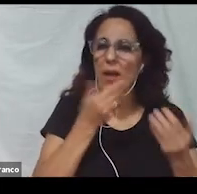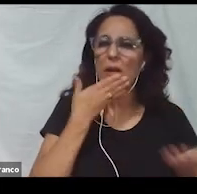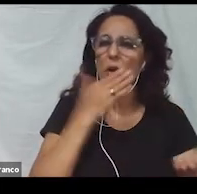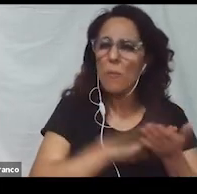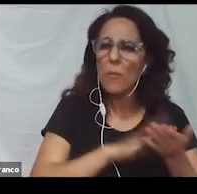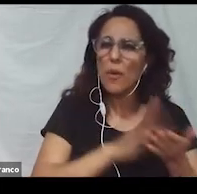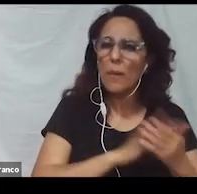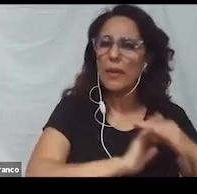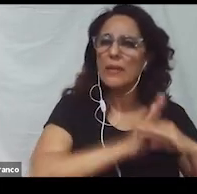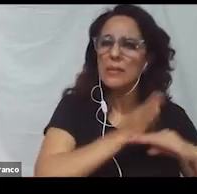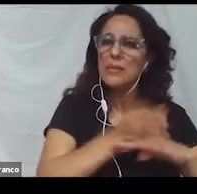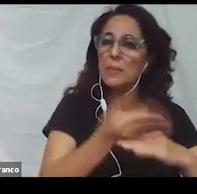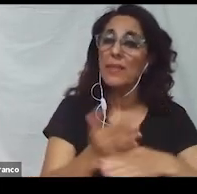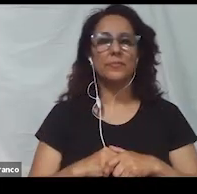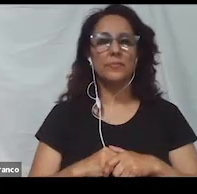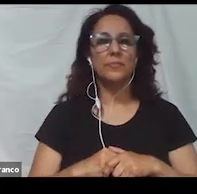la accesibilidad.